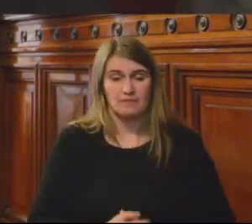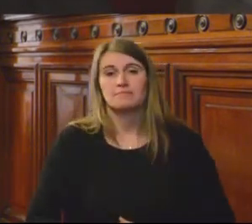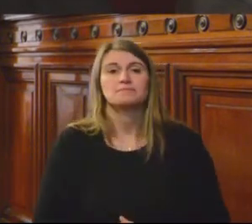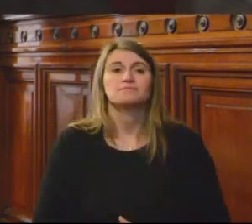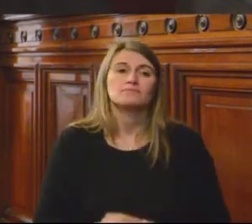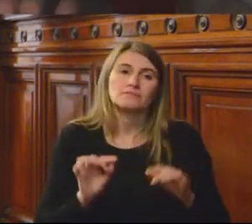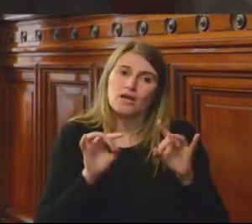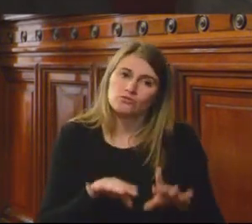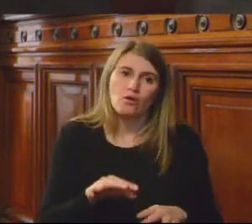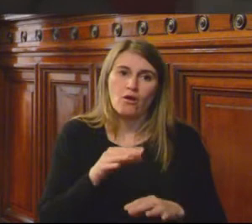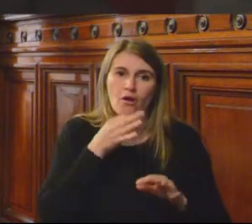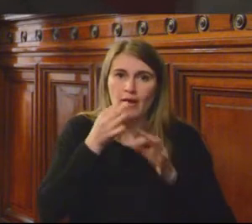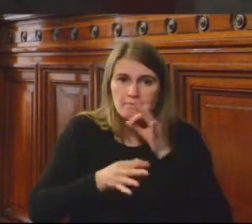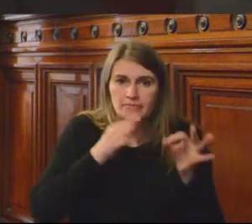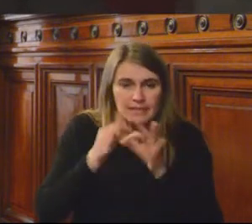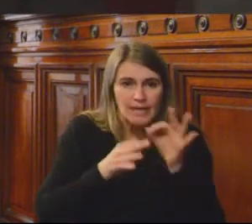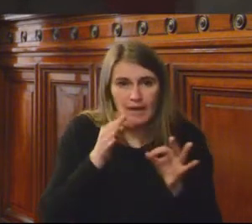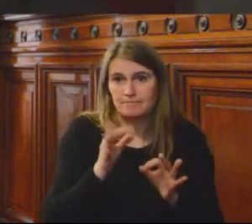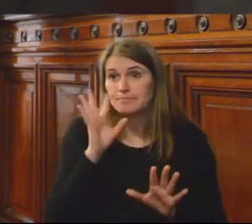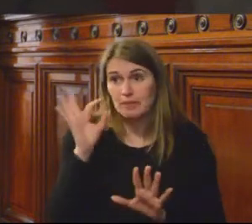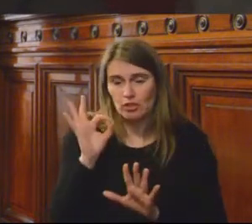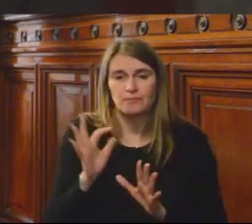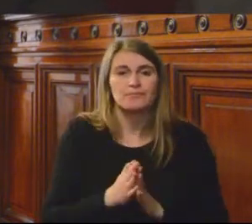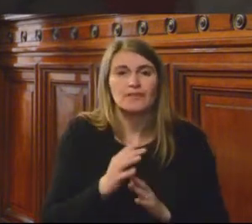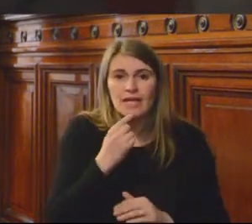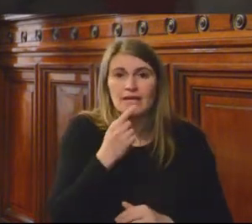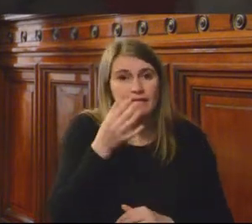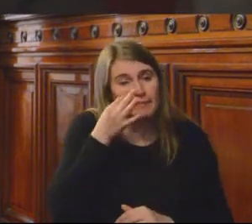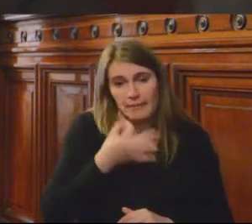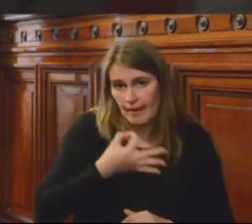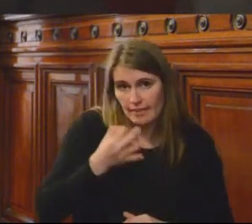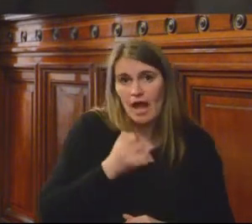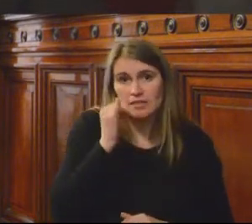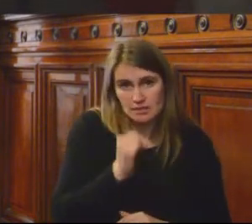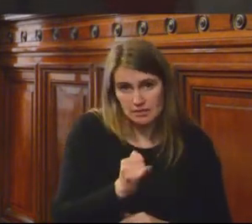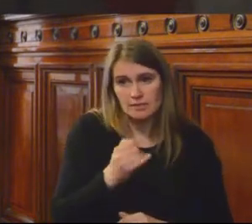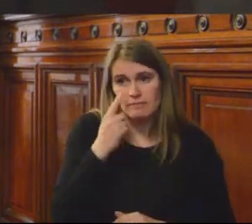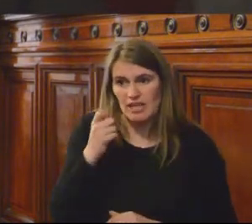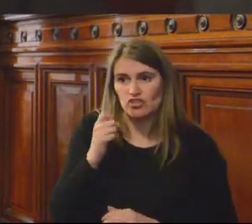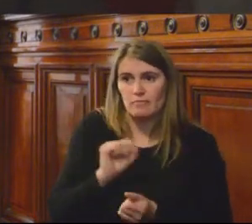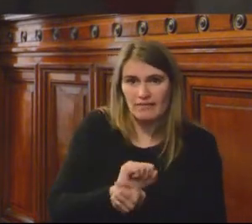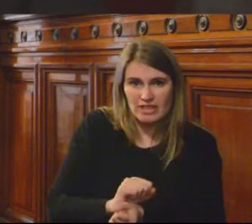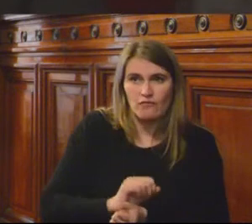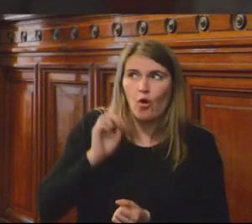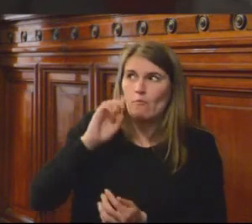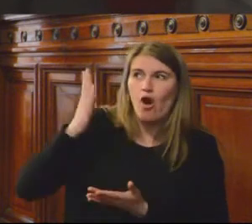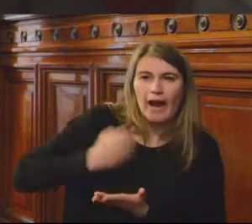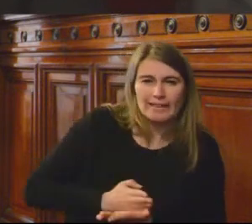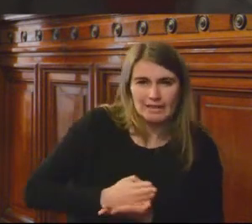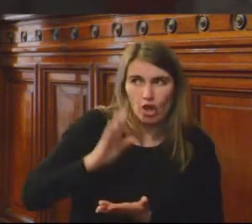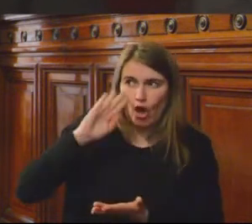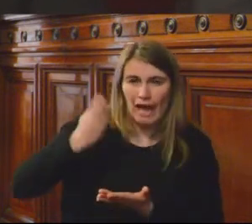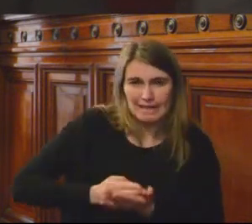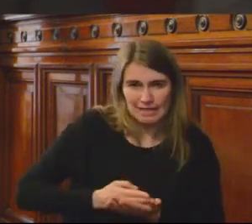Solamente quería destacar, y cierro con esto, perdonen, que es cierto, se está utilizando la prisión preventiva como un arma de castigo, se busca convertir